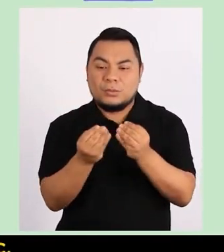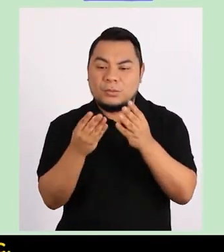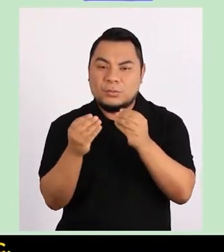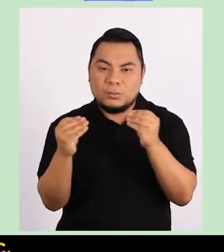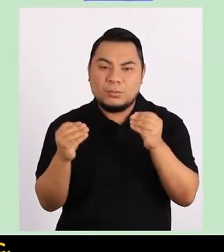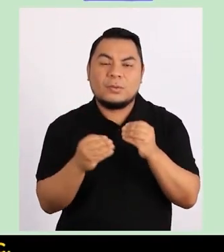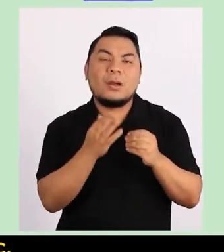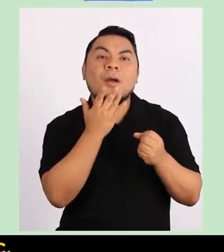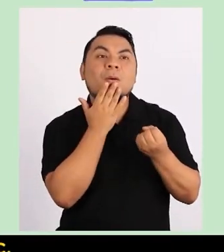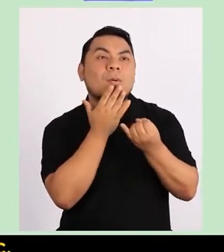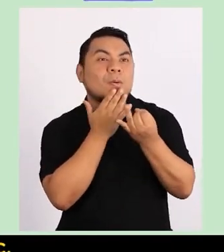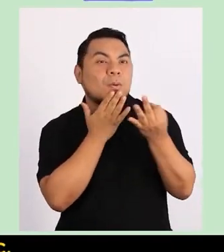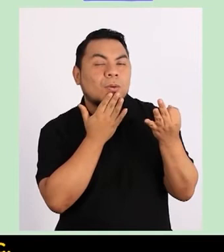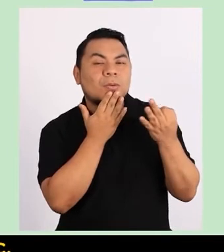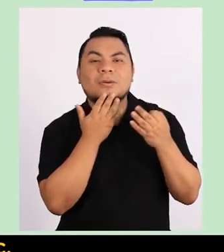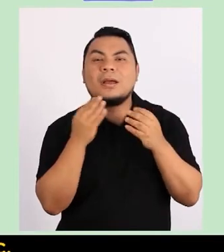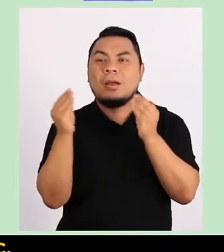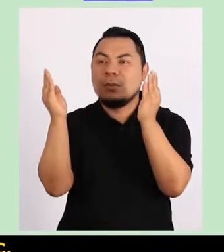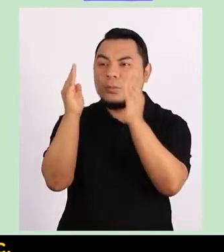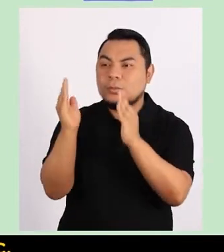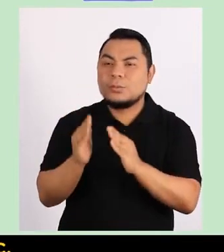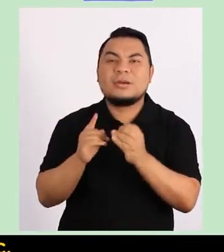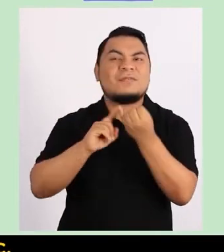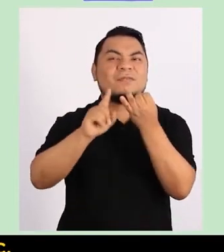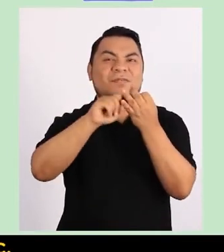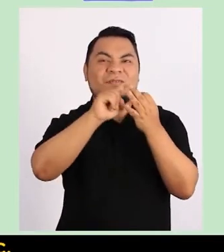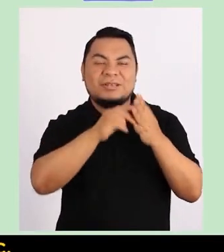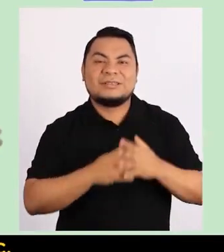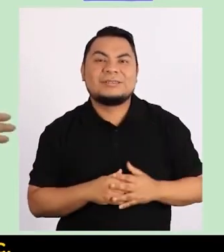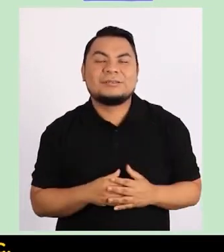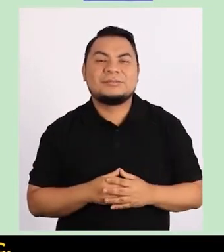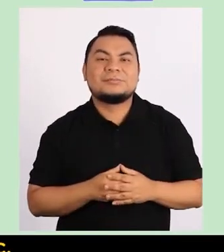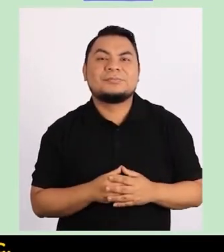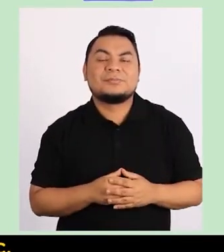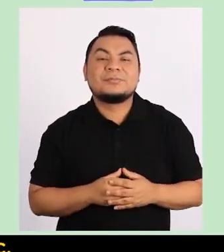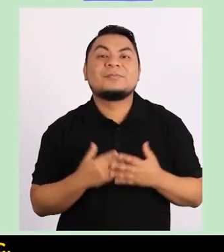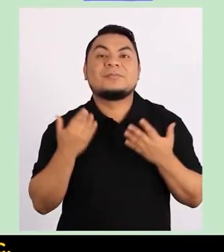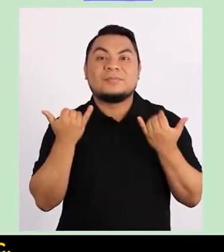como texturas, colores, formas, etc.